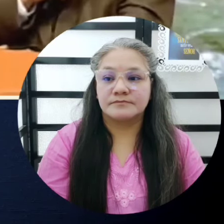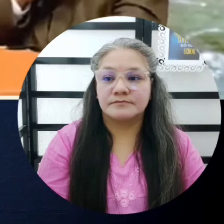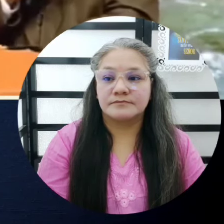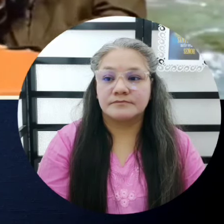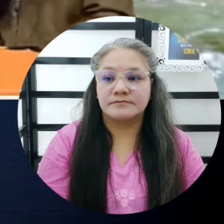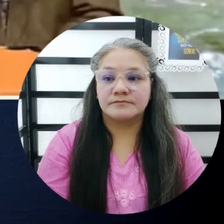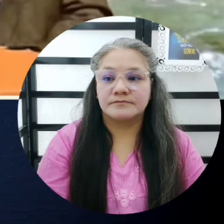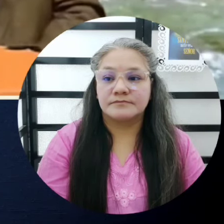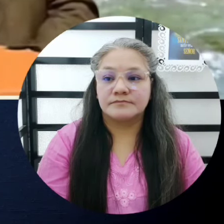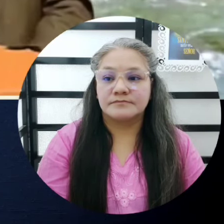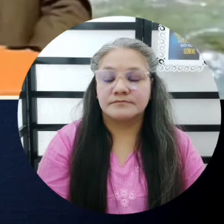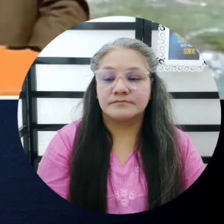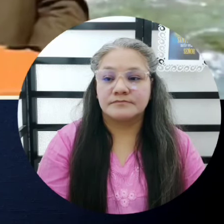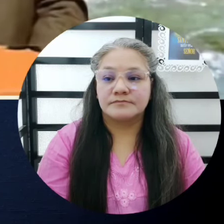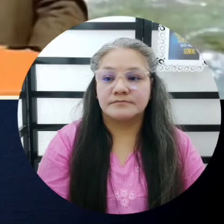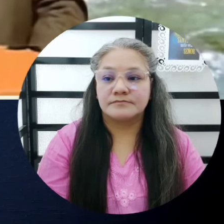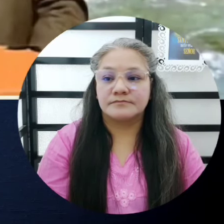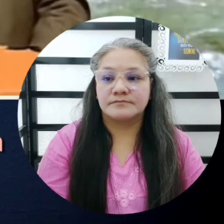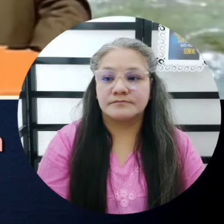borrachera.